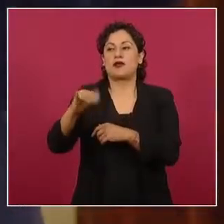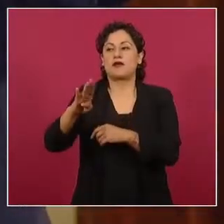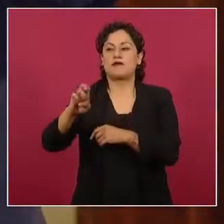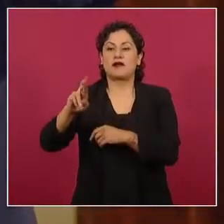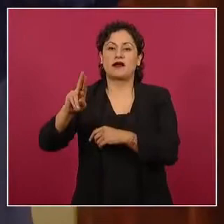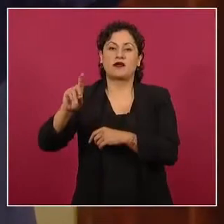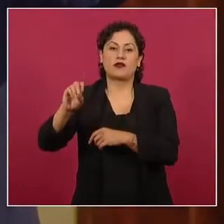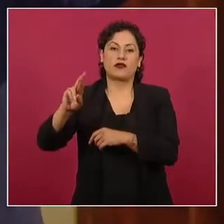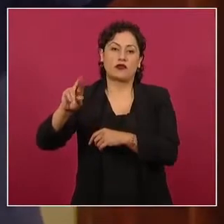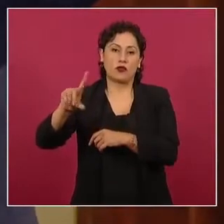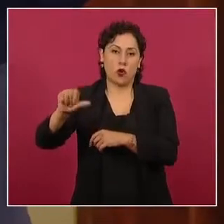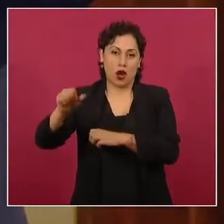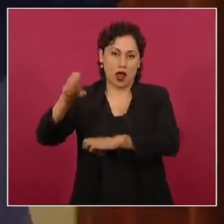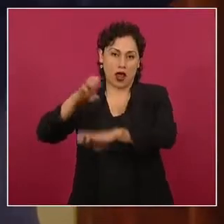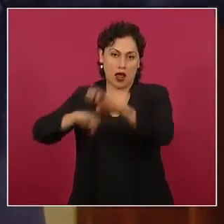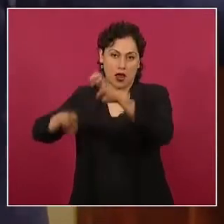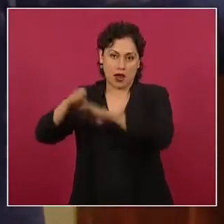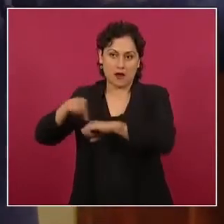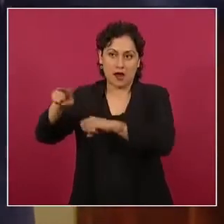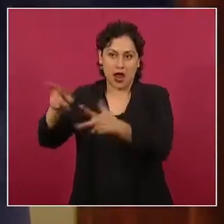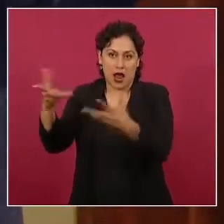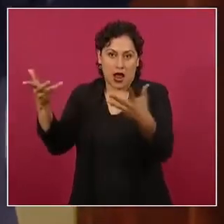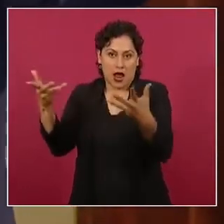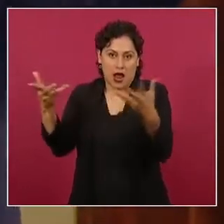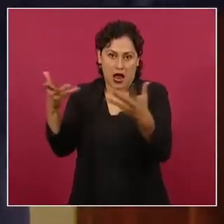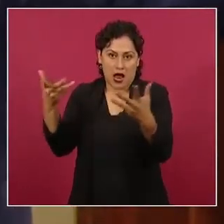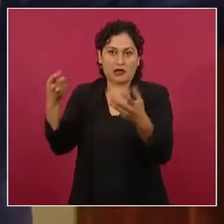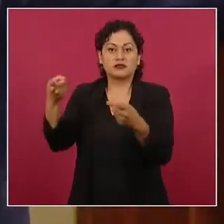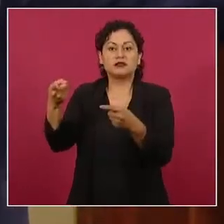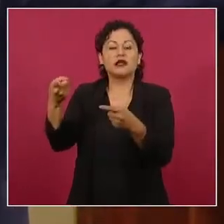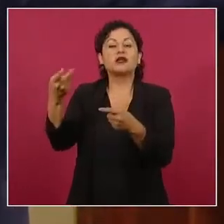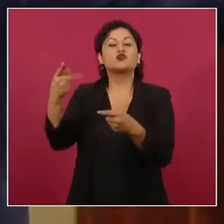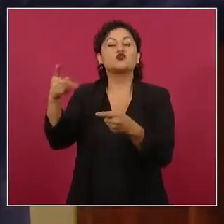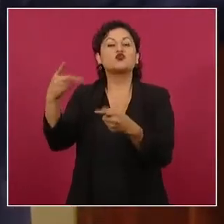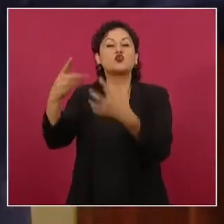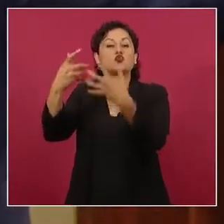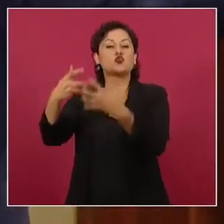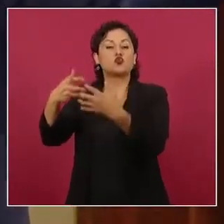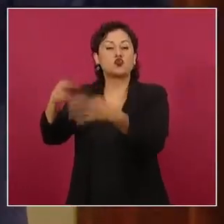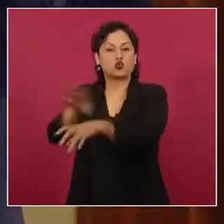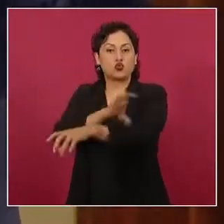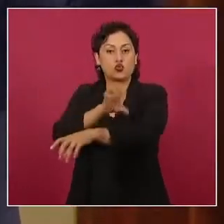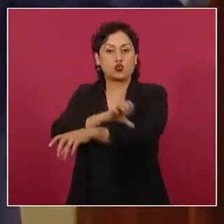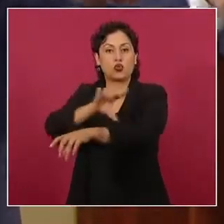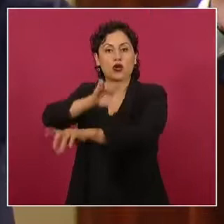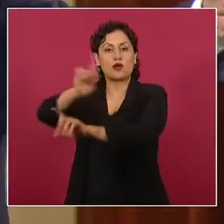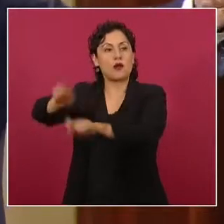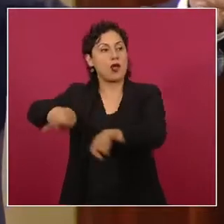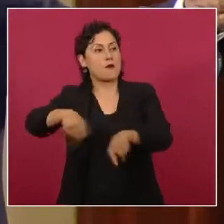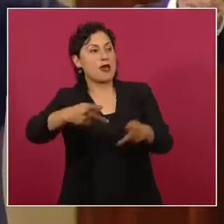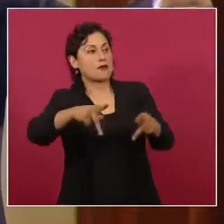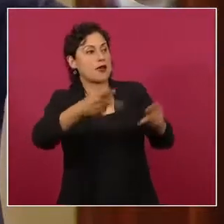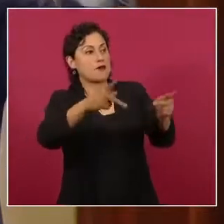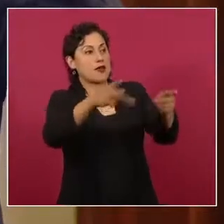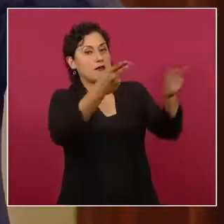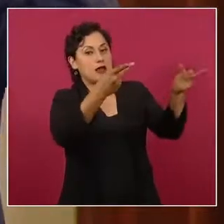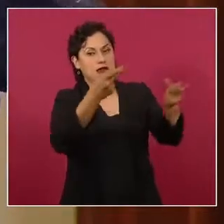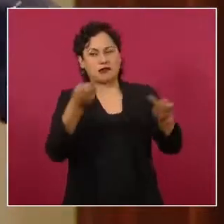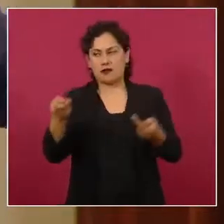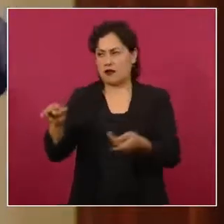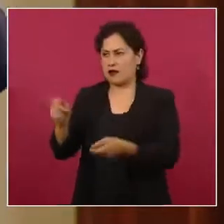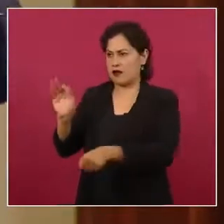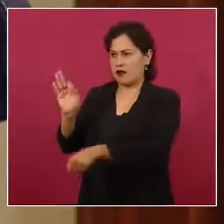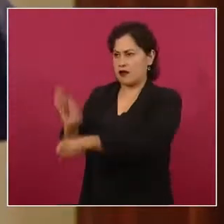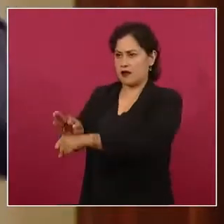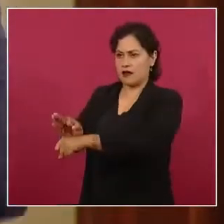genere energía eléctrica y venda, como la Comisión Federal de Electricidad, recibiendo subsidios